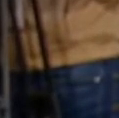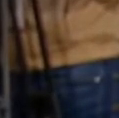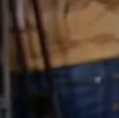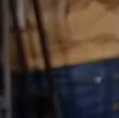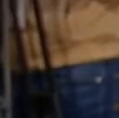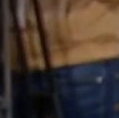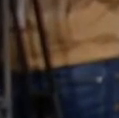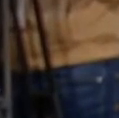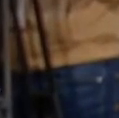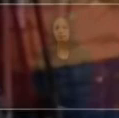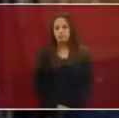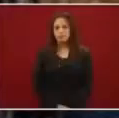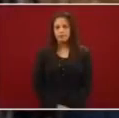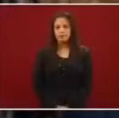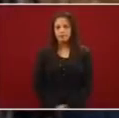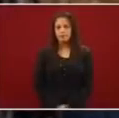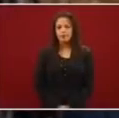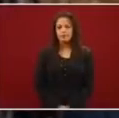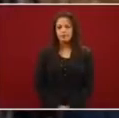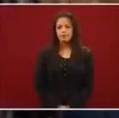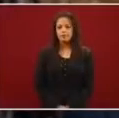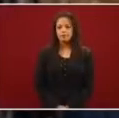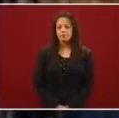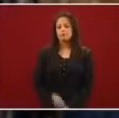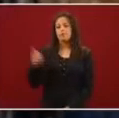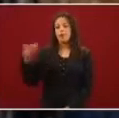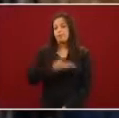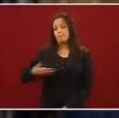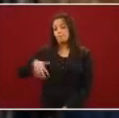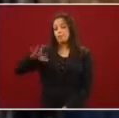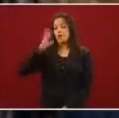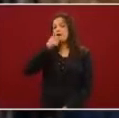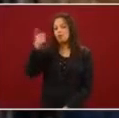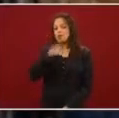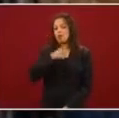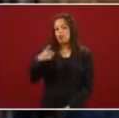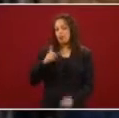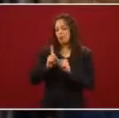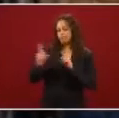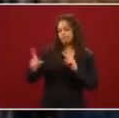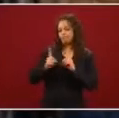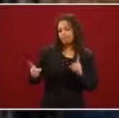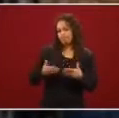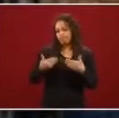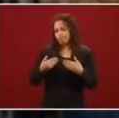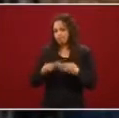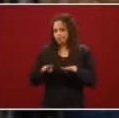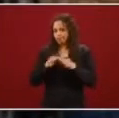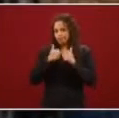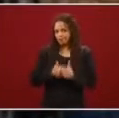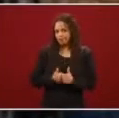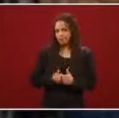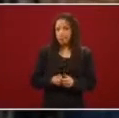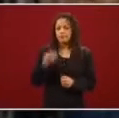aunque ya le dijo el presidente que se deberá guardar la sana distancia, bueno, pues parece ser una medida ahorita poco acertada. ¿Desde cuándo se planeó